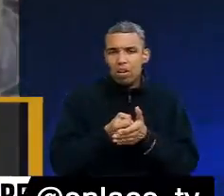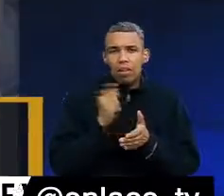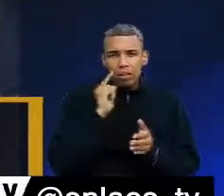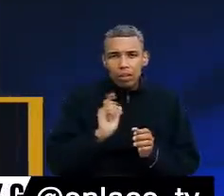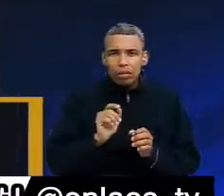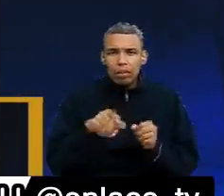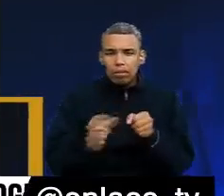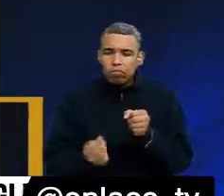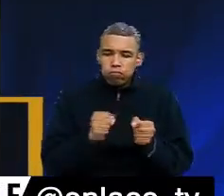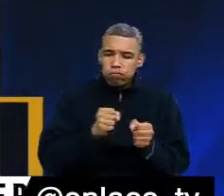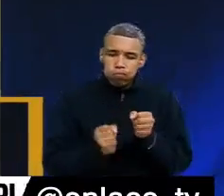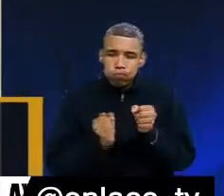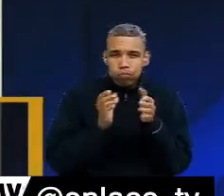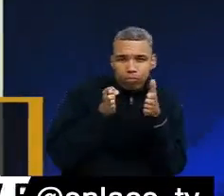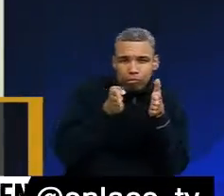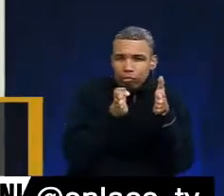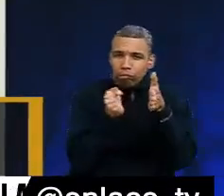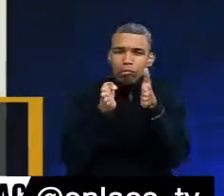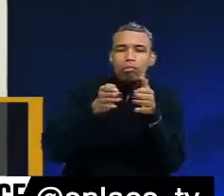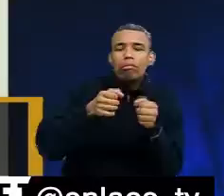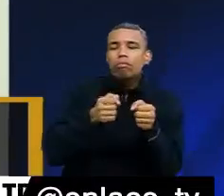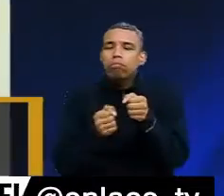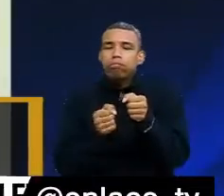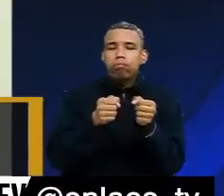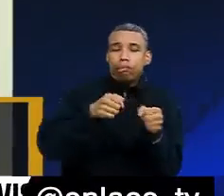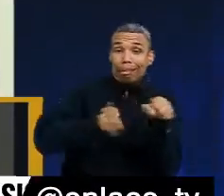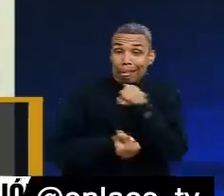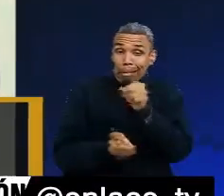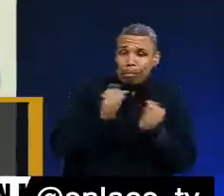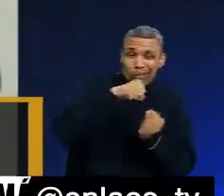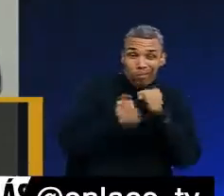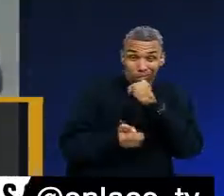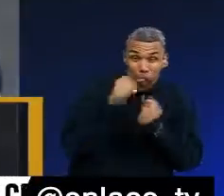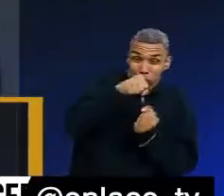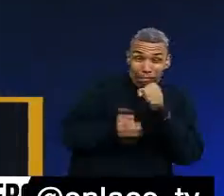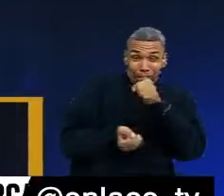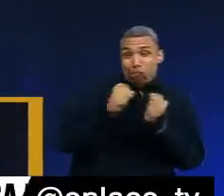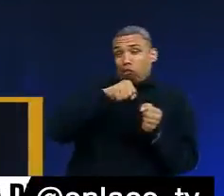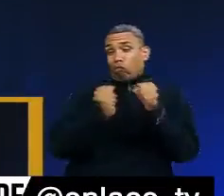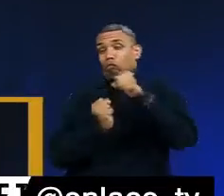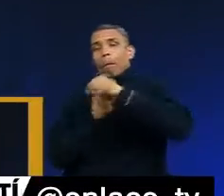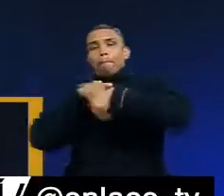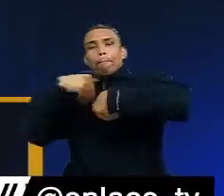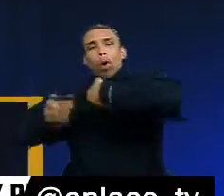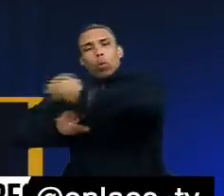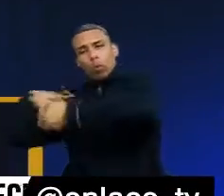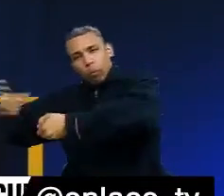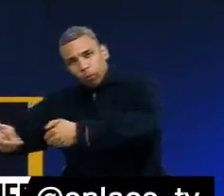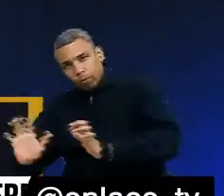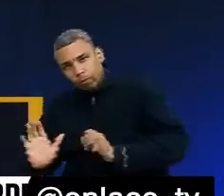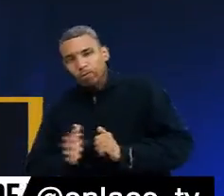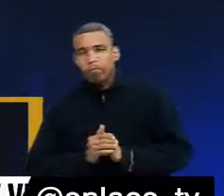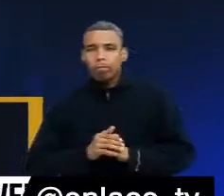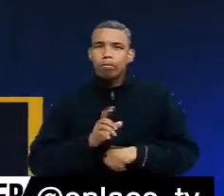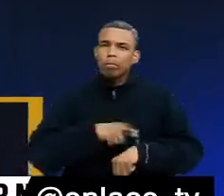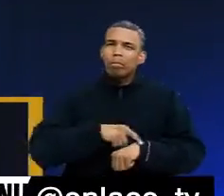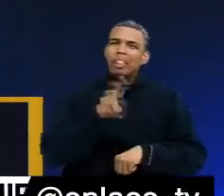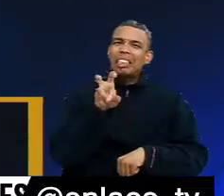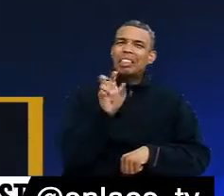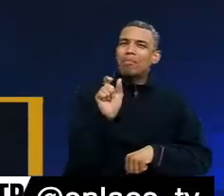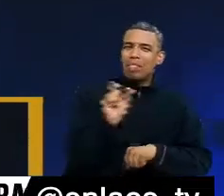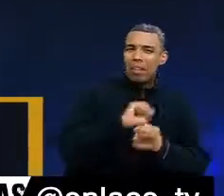vehículo se salió de la vía por esquivar un canino. El involucrado en ese último incidente registrado hoy hacia las 7 de la mañana fue